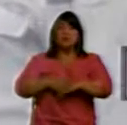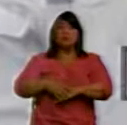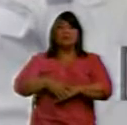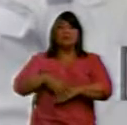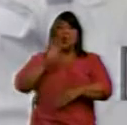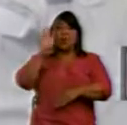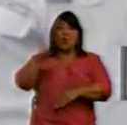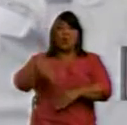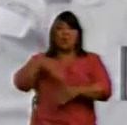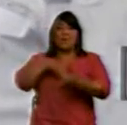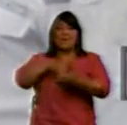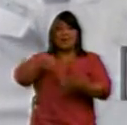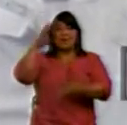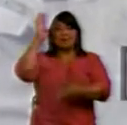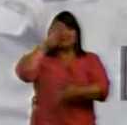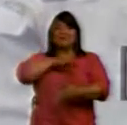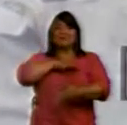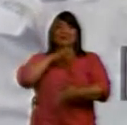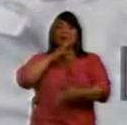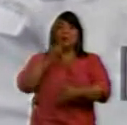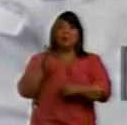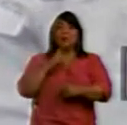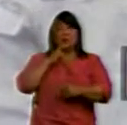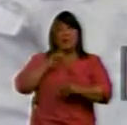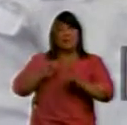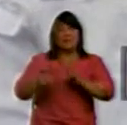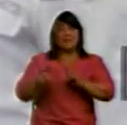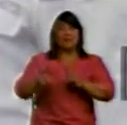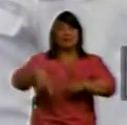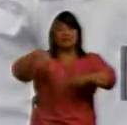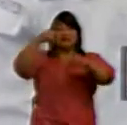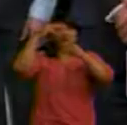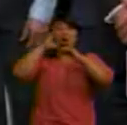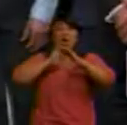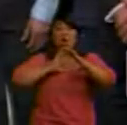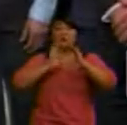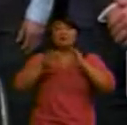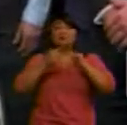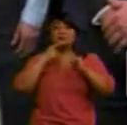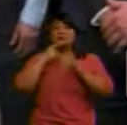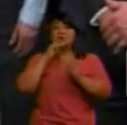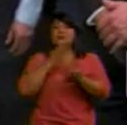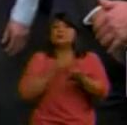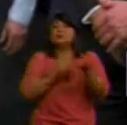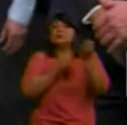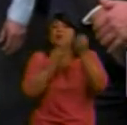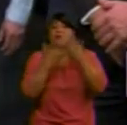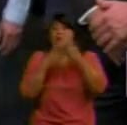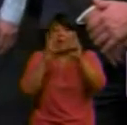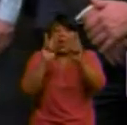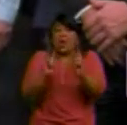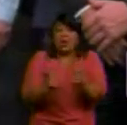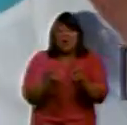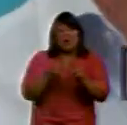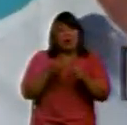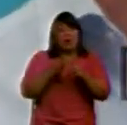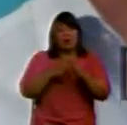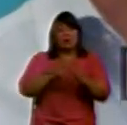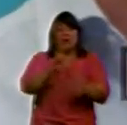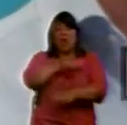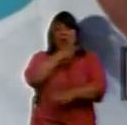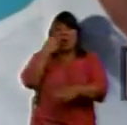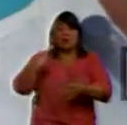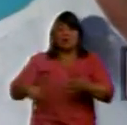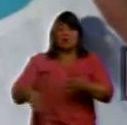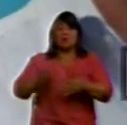cuatro miembros de la CTE y la pretensión de que los medios de comunicación no expongan el caso, el vicepresidente de la